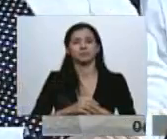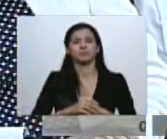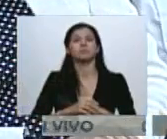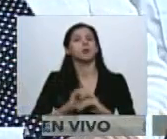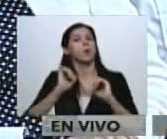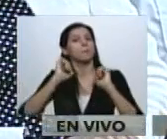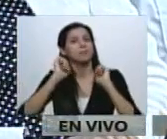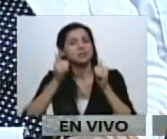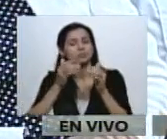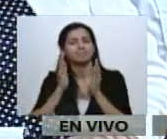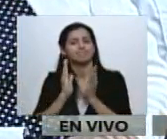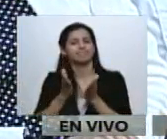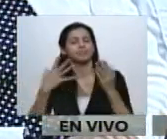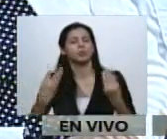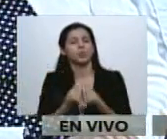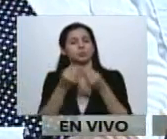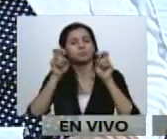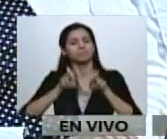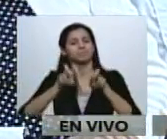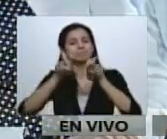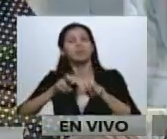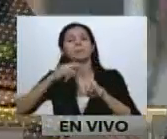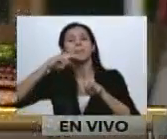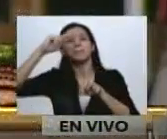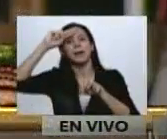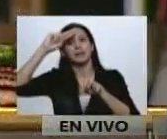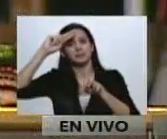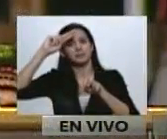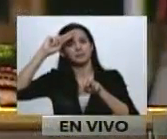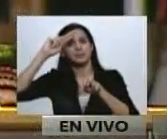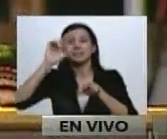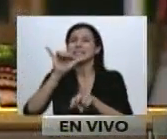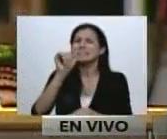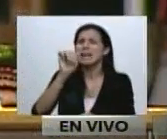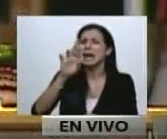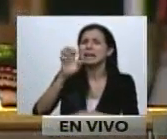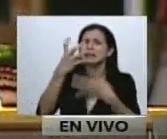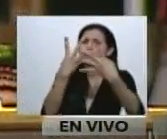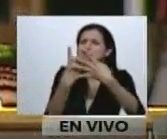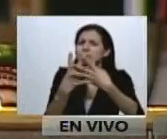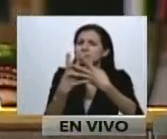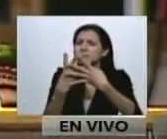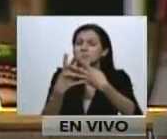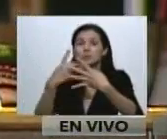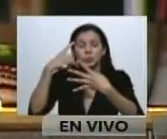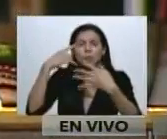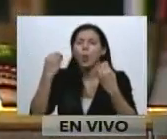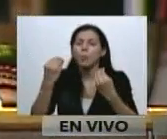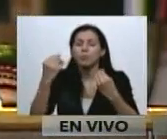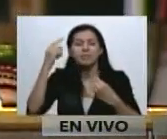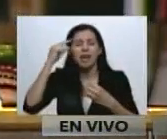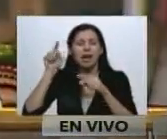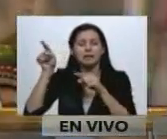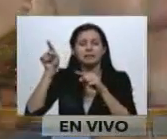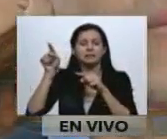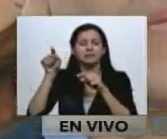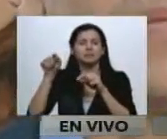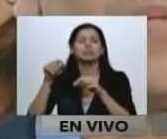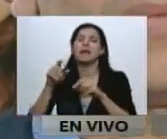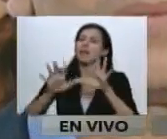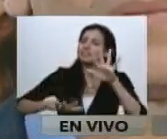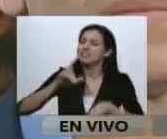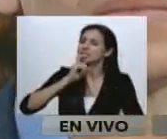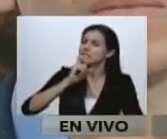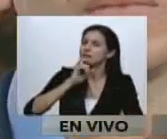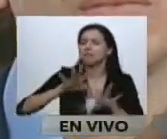papá, Yare. ¿Cómo fueron nuestros días en Yare? A veces difíciles, a veces